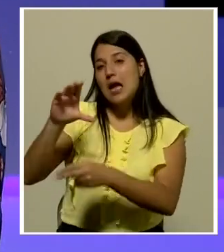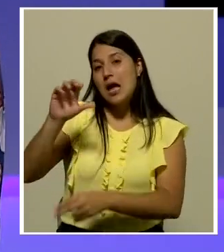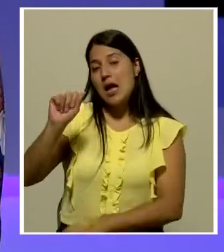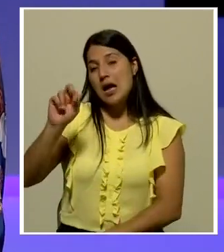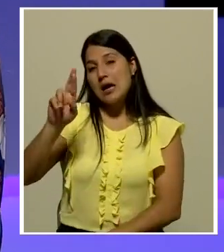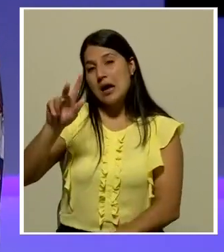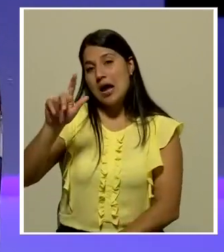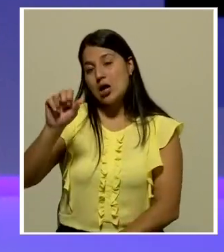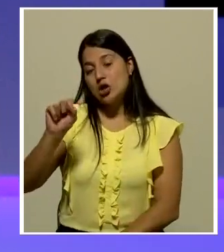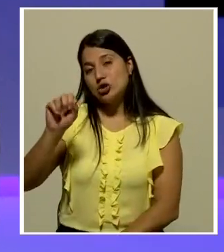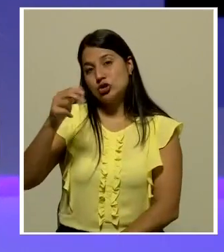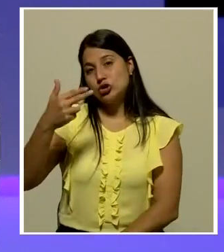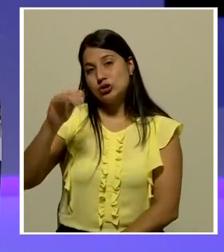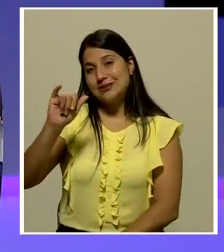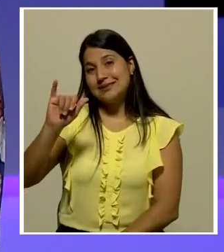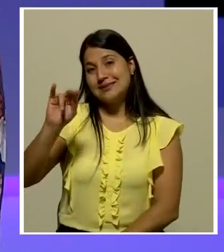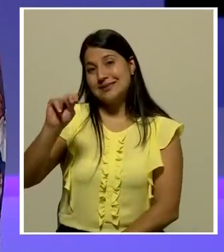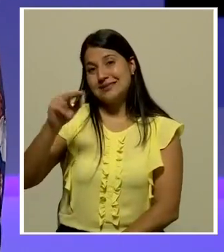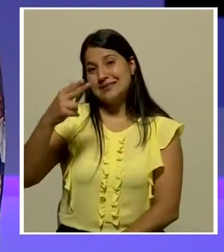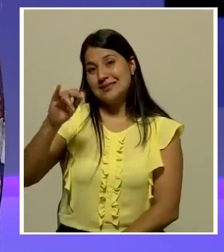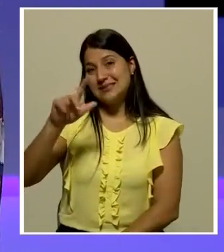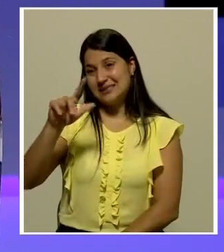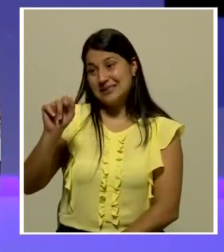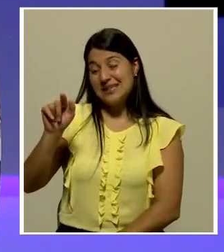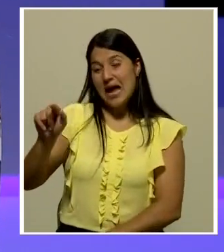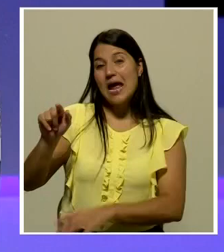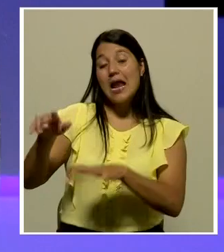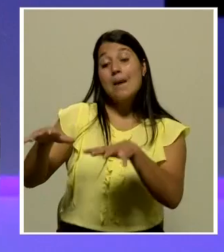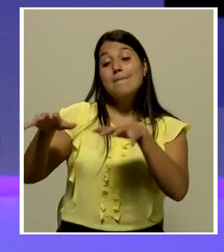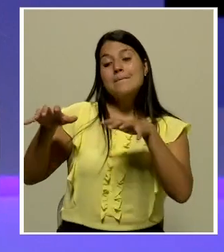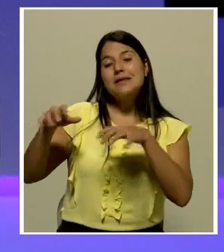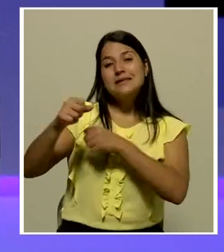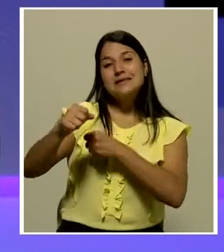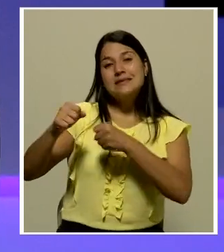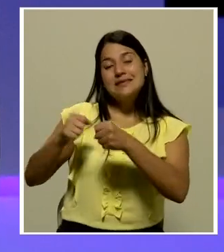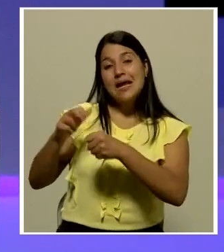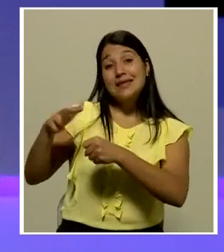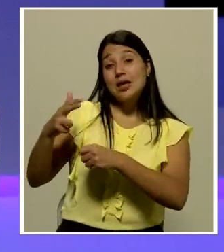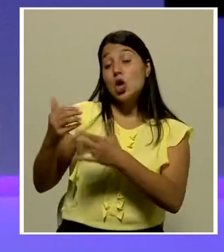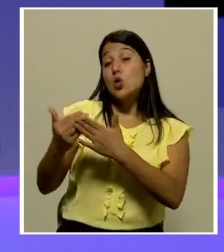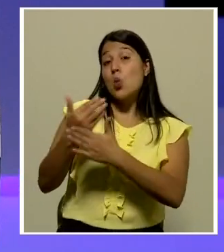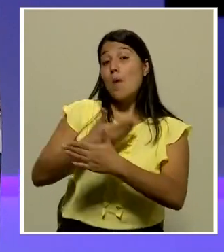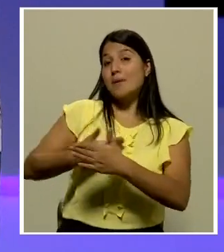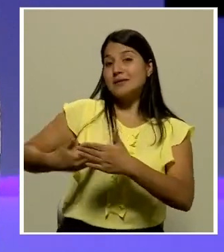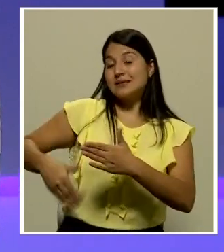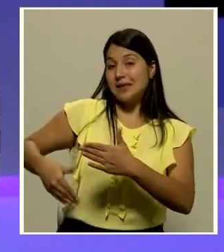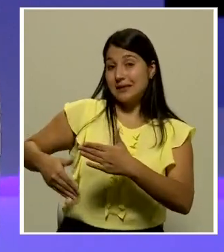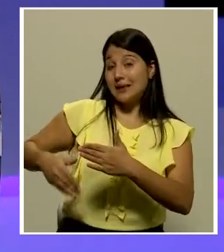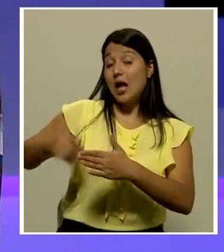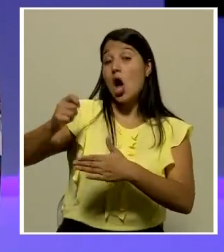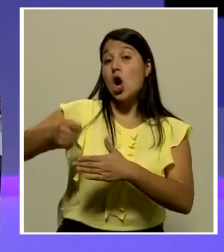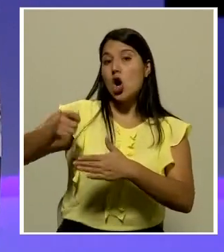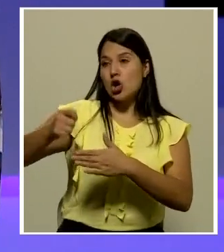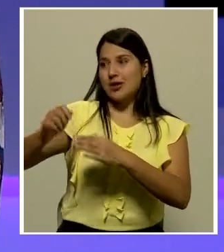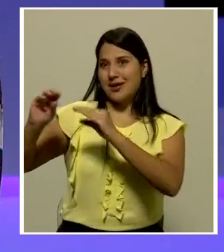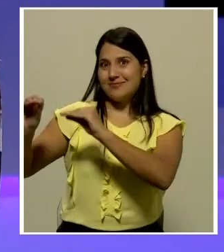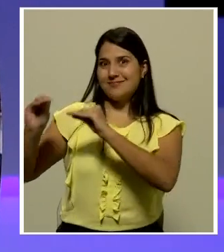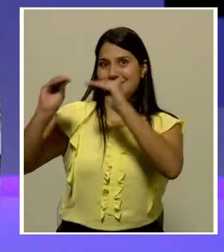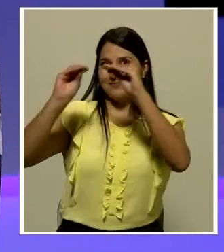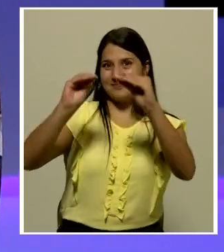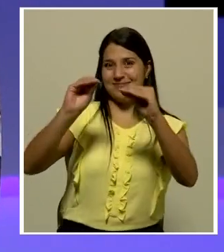ese momento magistrado de la Sala Tercera, Carlos Chinchilla, como nuevo presidente de la Corte Suprema de Justicia. Y bueno,